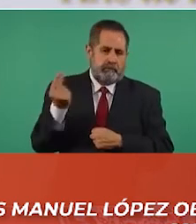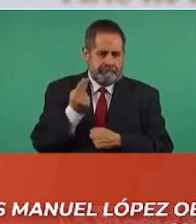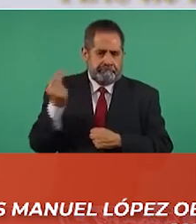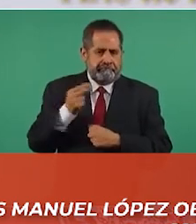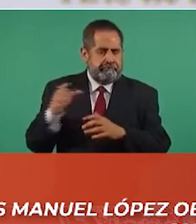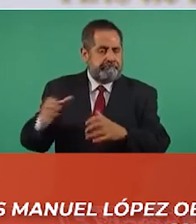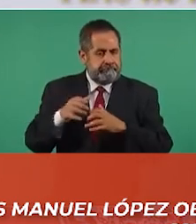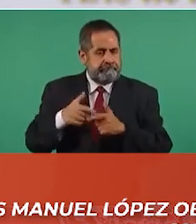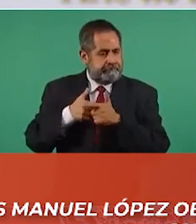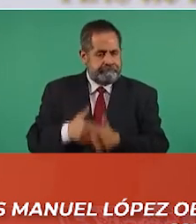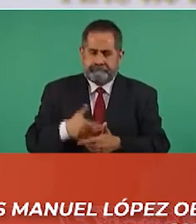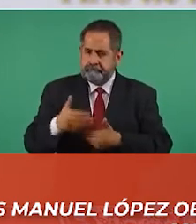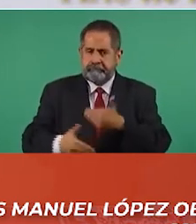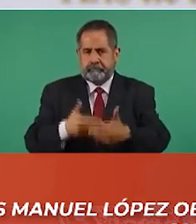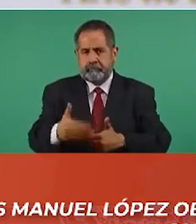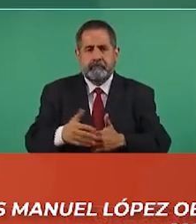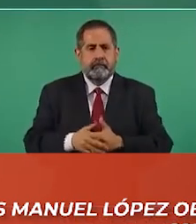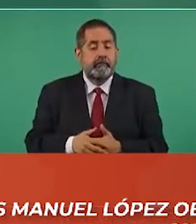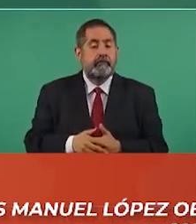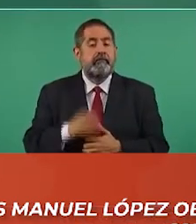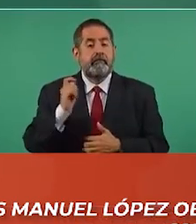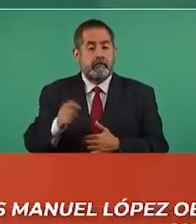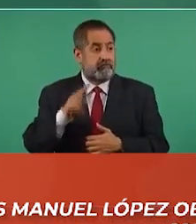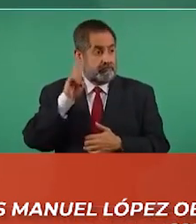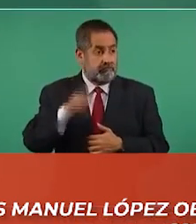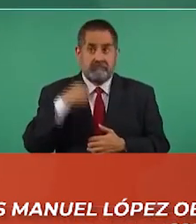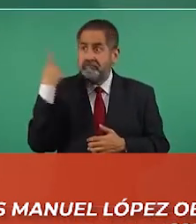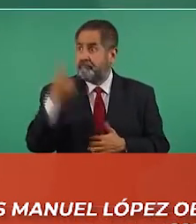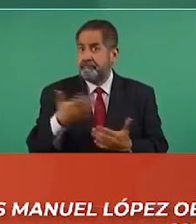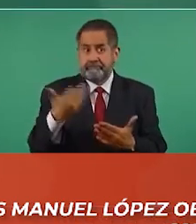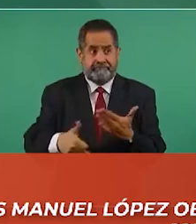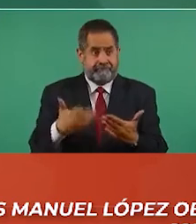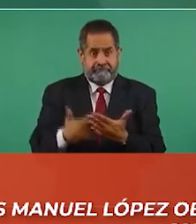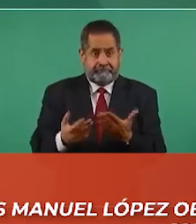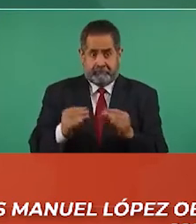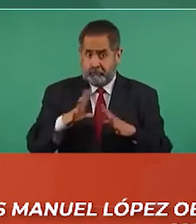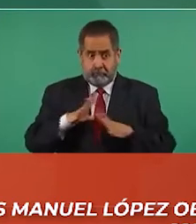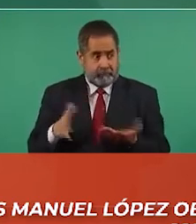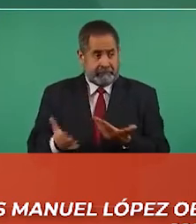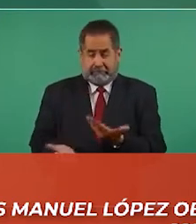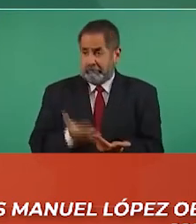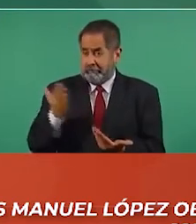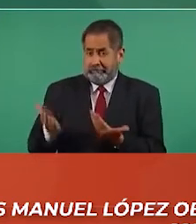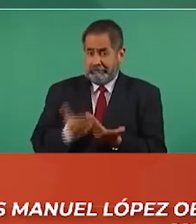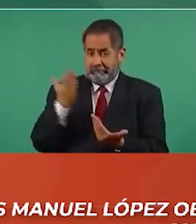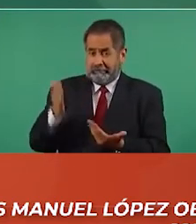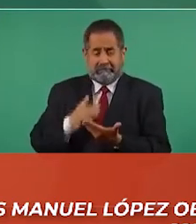porque hay un déficit de médicos.